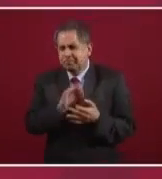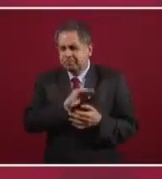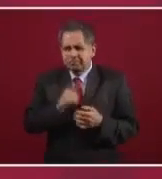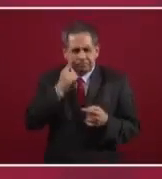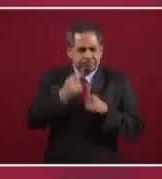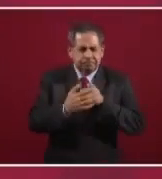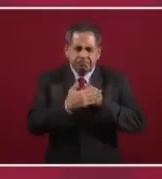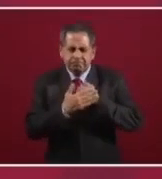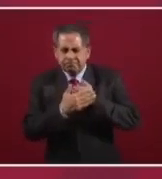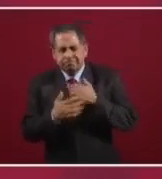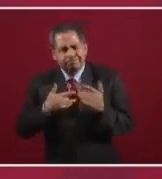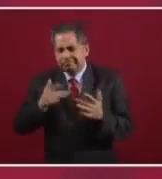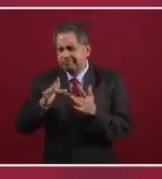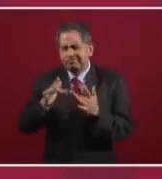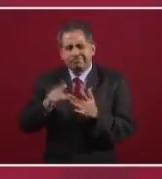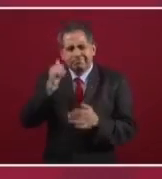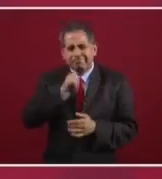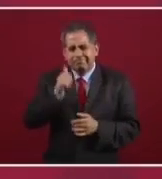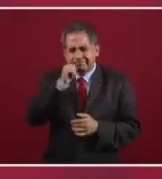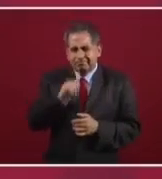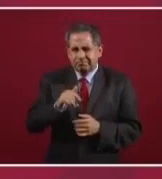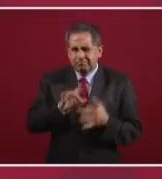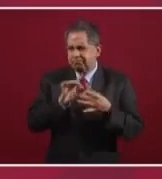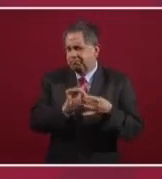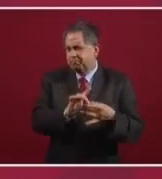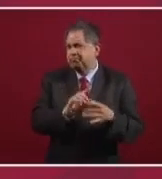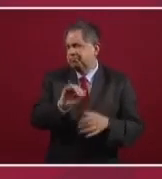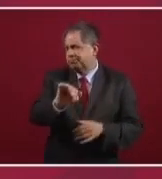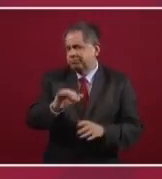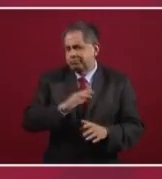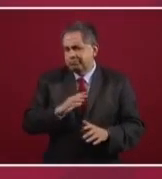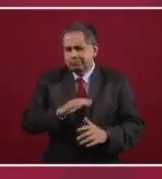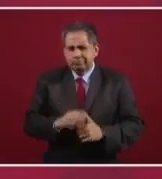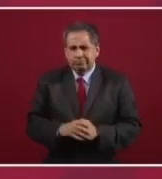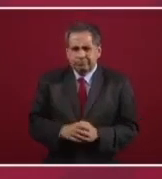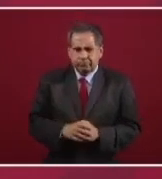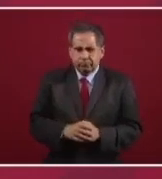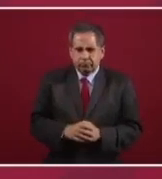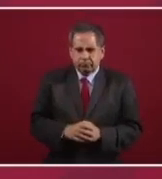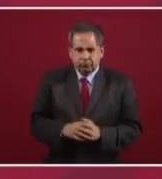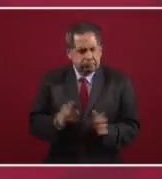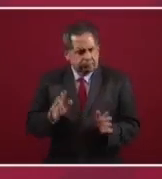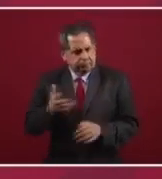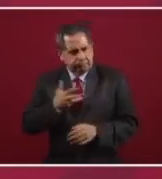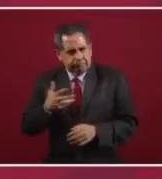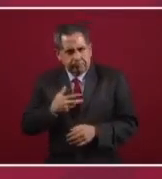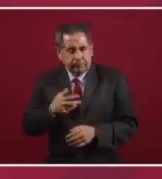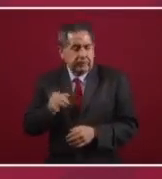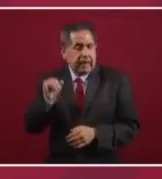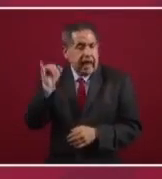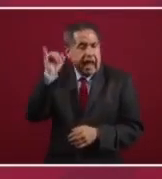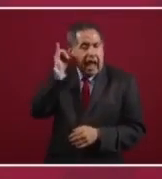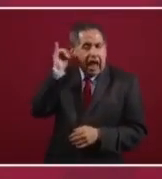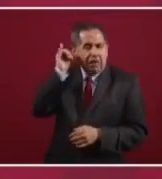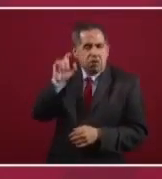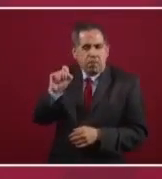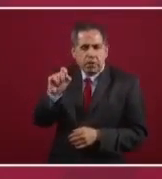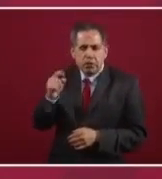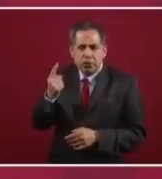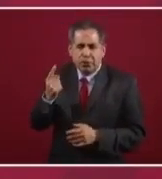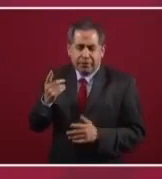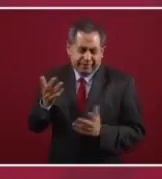tanto. Siempre estoy comunicado. Digo que tengo un iPhone